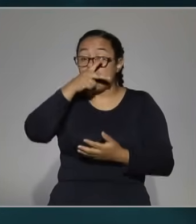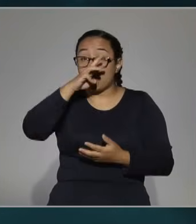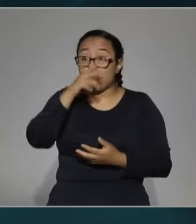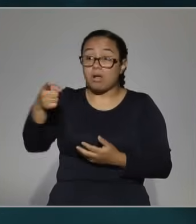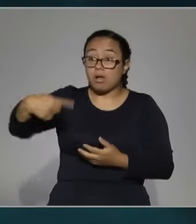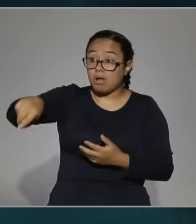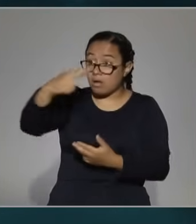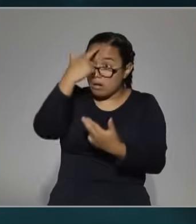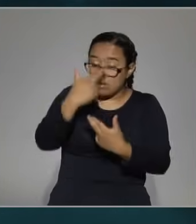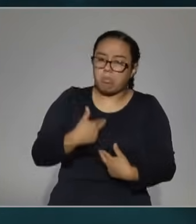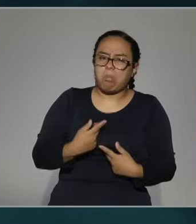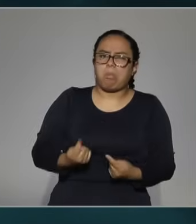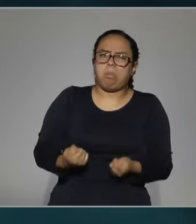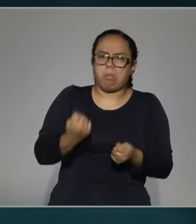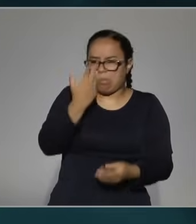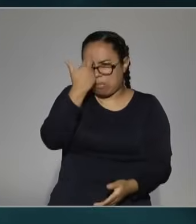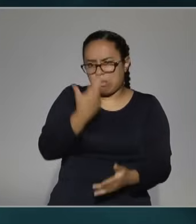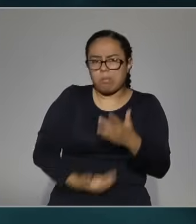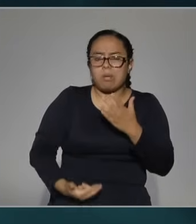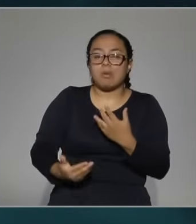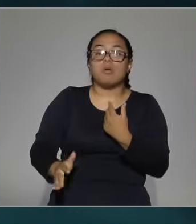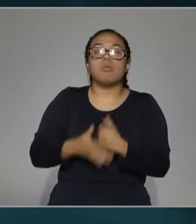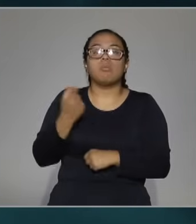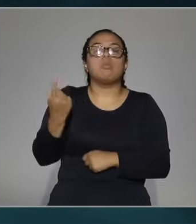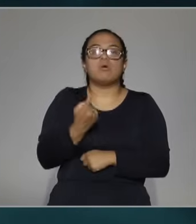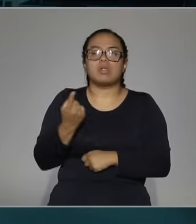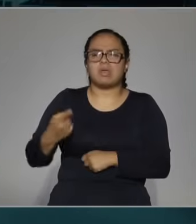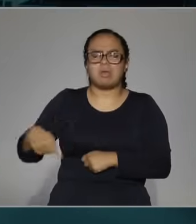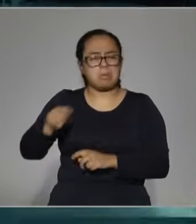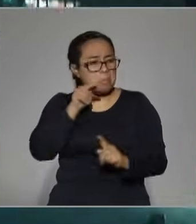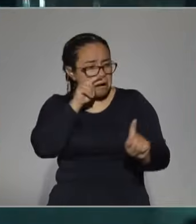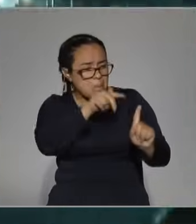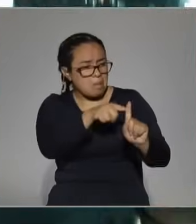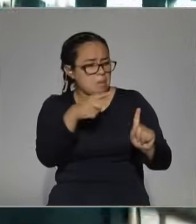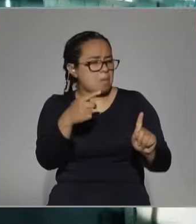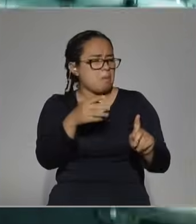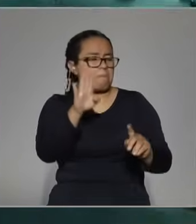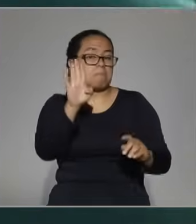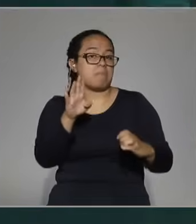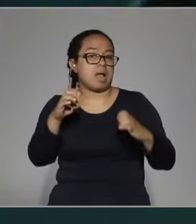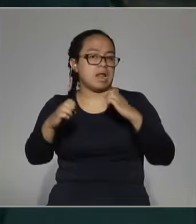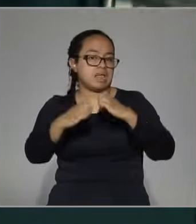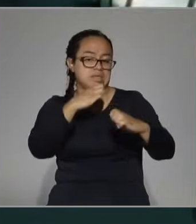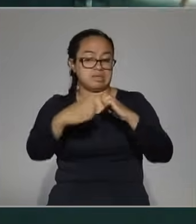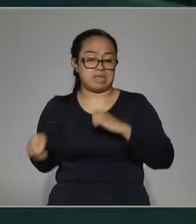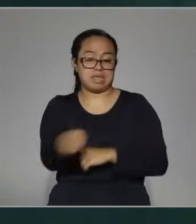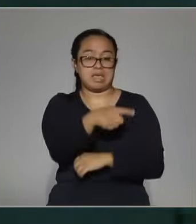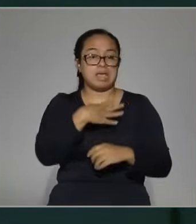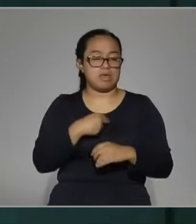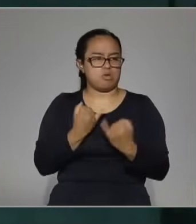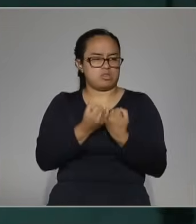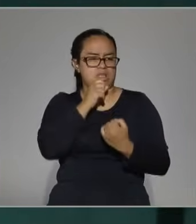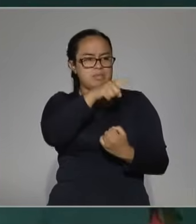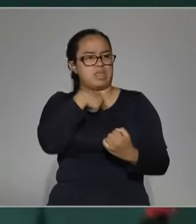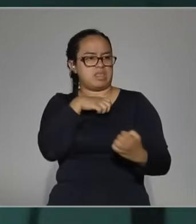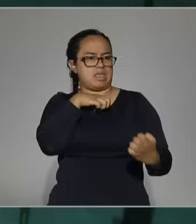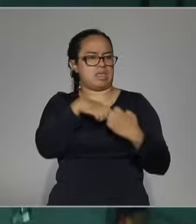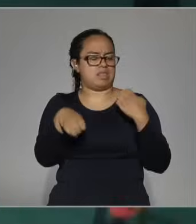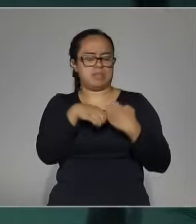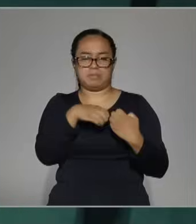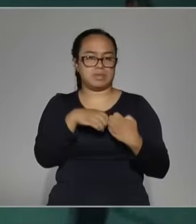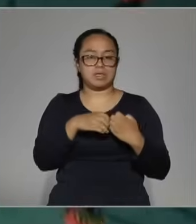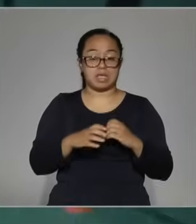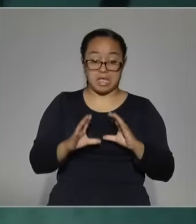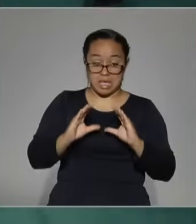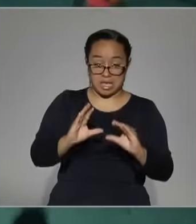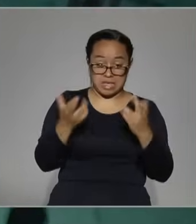de familia, ya que ellos nos ven como enemigos de sus hijos y de ellos. Enseñar